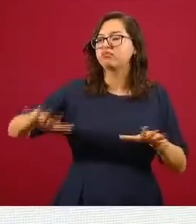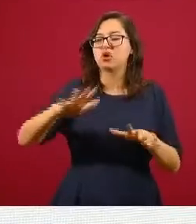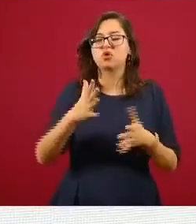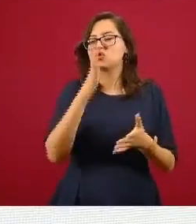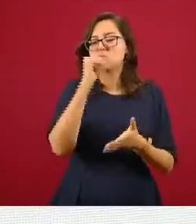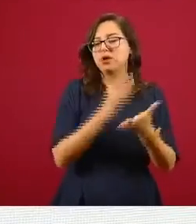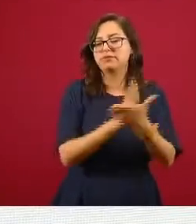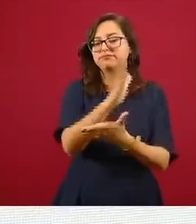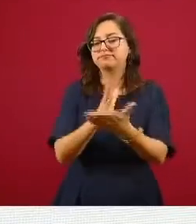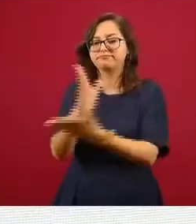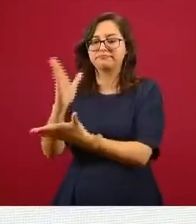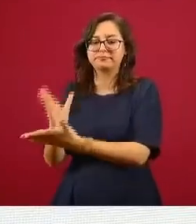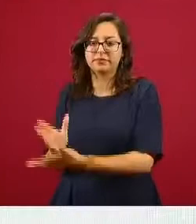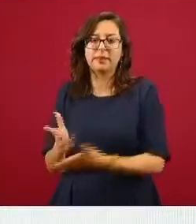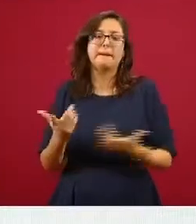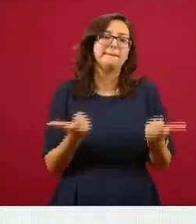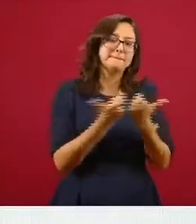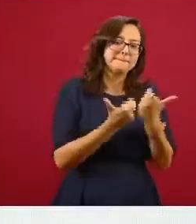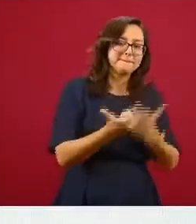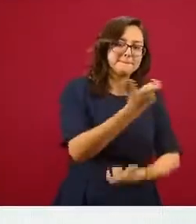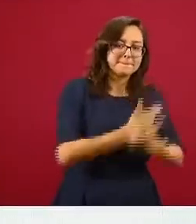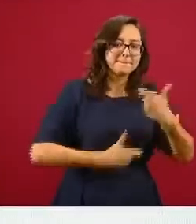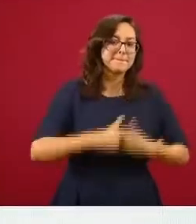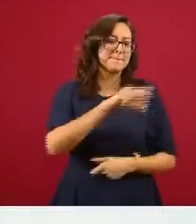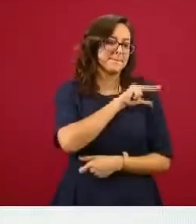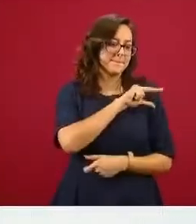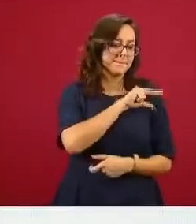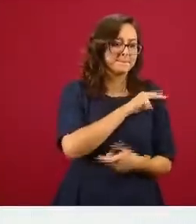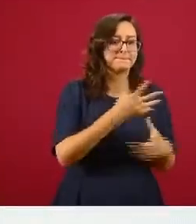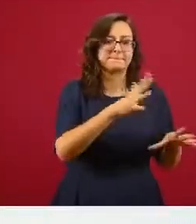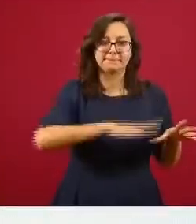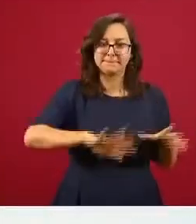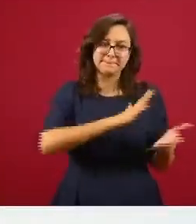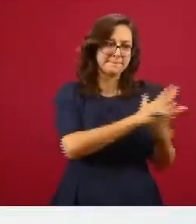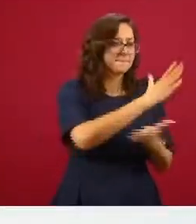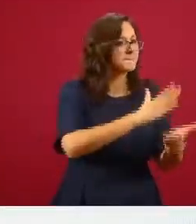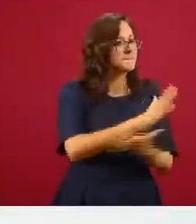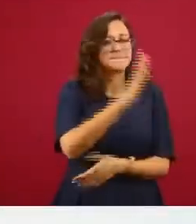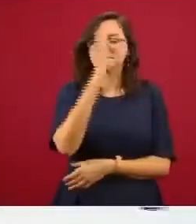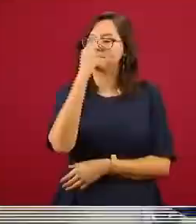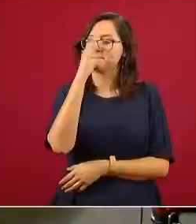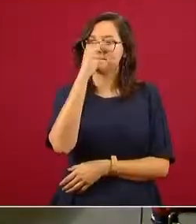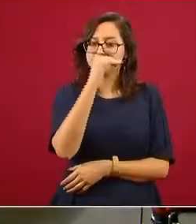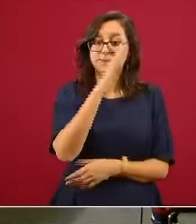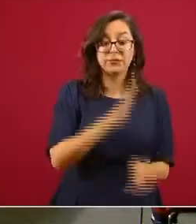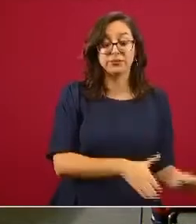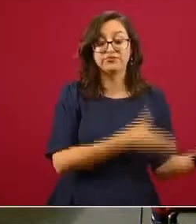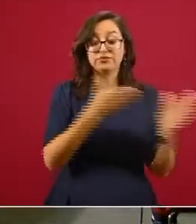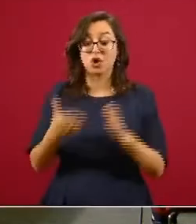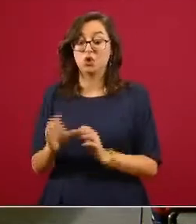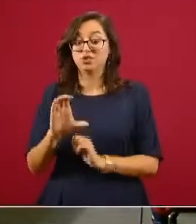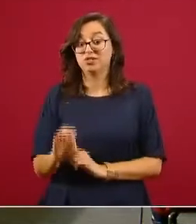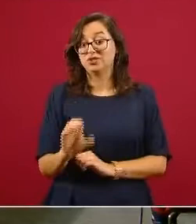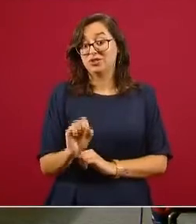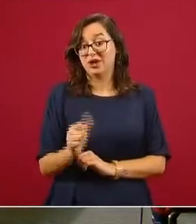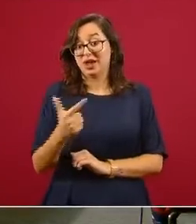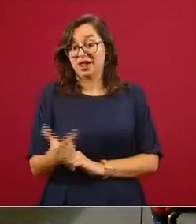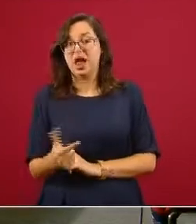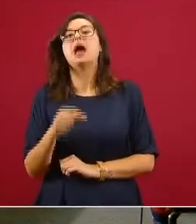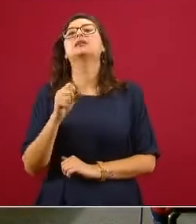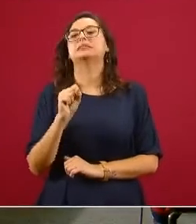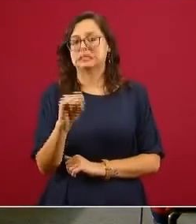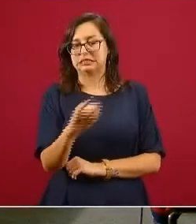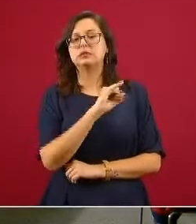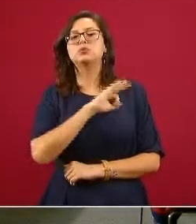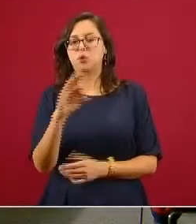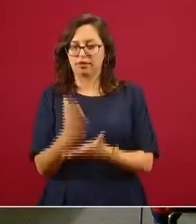Los sectores económicos, el sector privado, el sector social. Pero el Consejo sí tiene atribuciones en esta